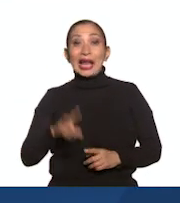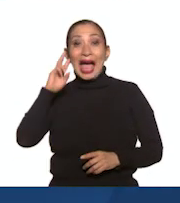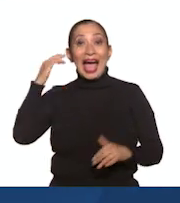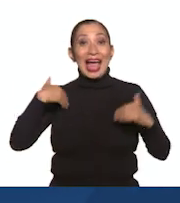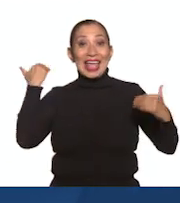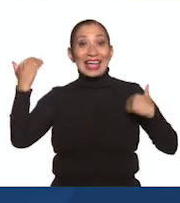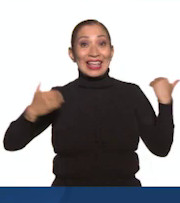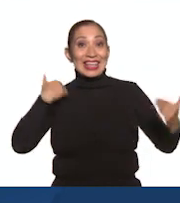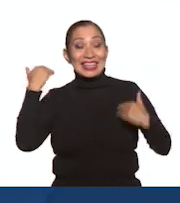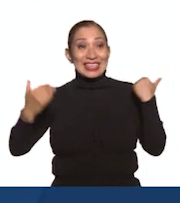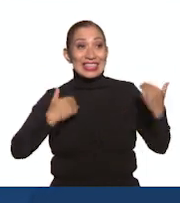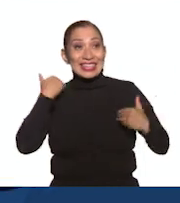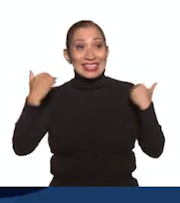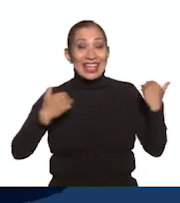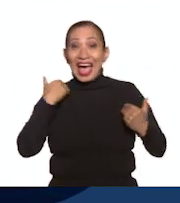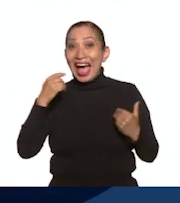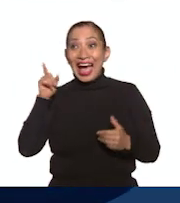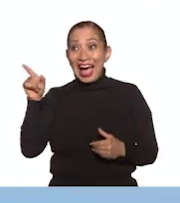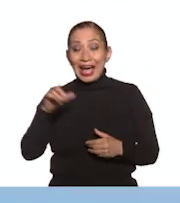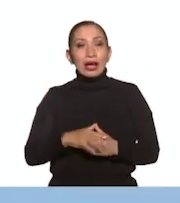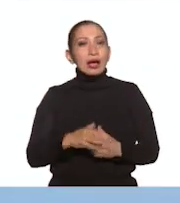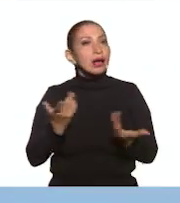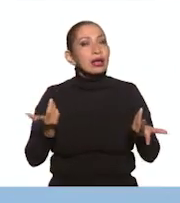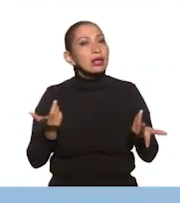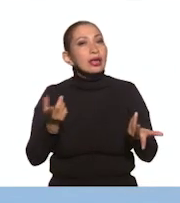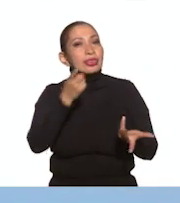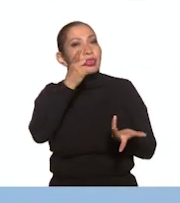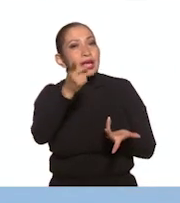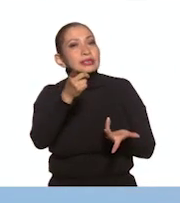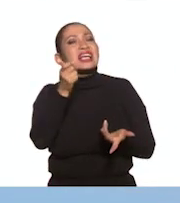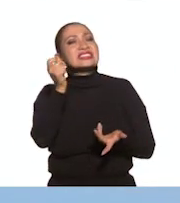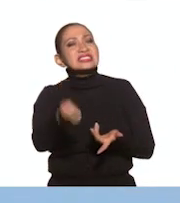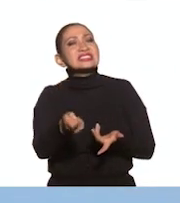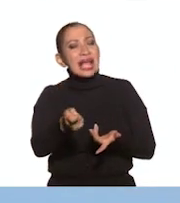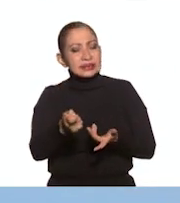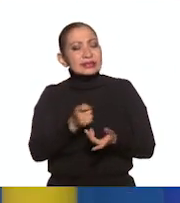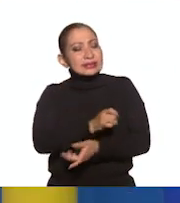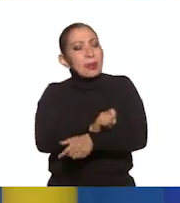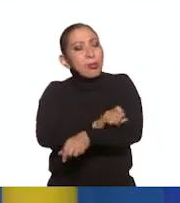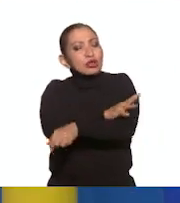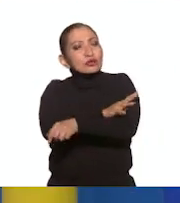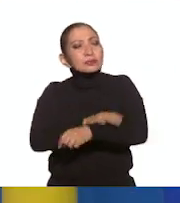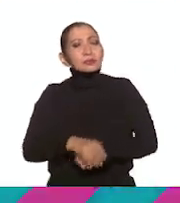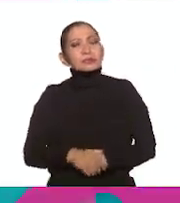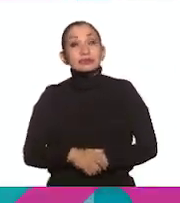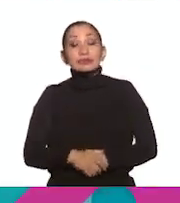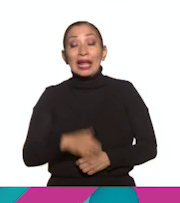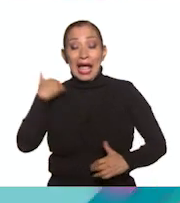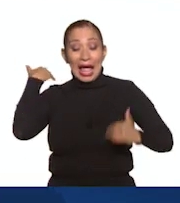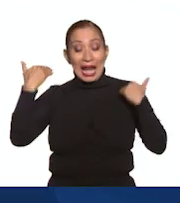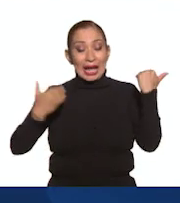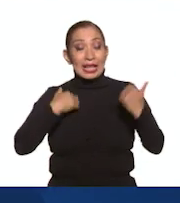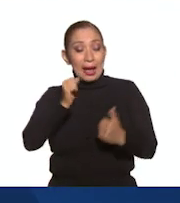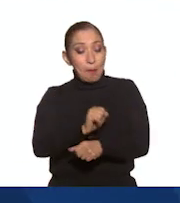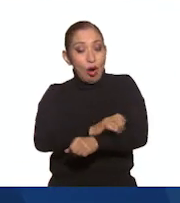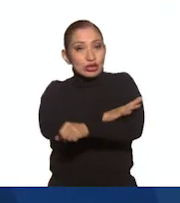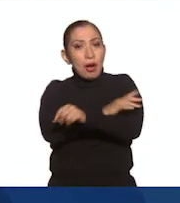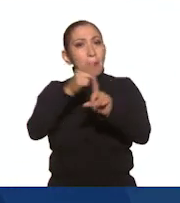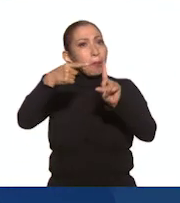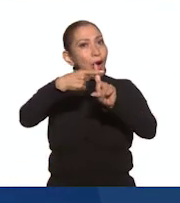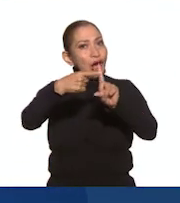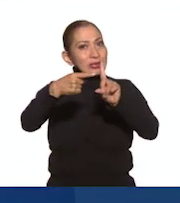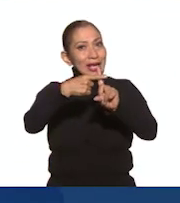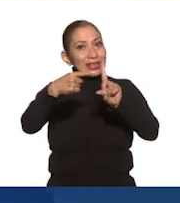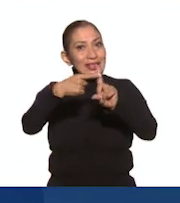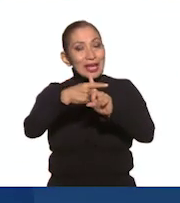¡Alegría! ¡Malo, te salió alegría! ¿Y qué dice sobre esa emoción? La alegría es una emoción positiva que